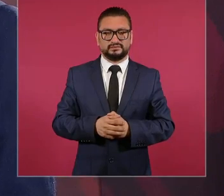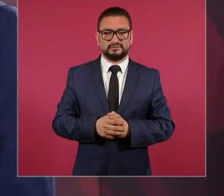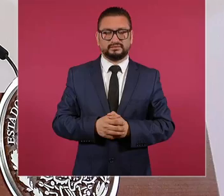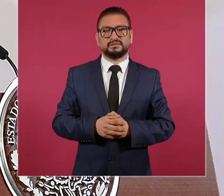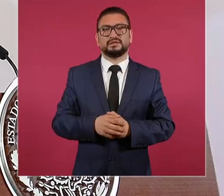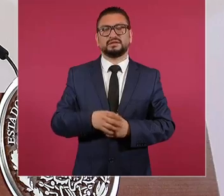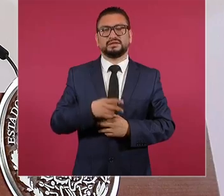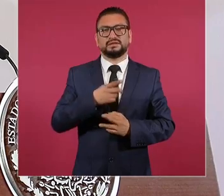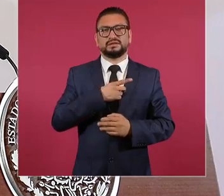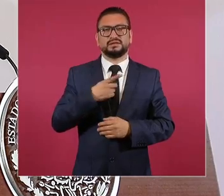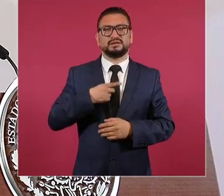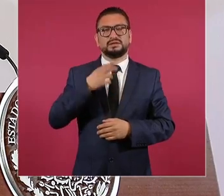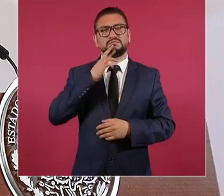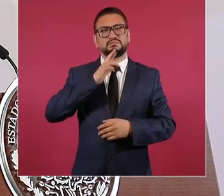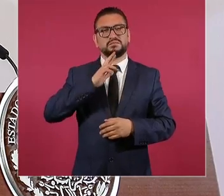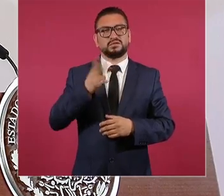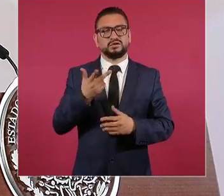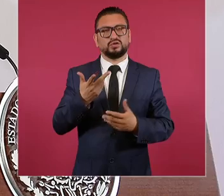afiliarse